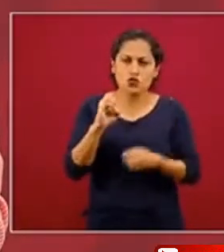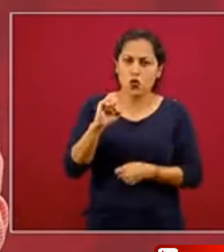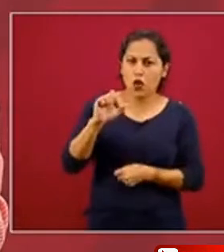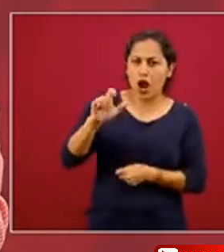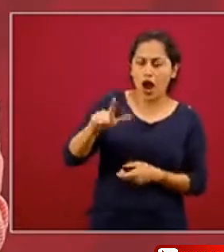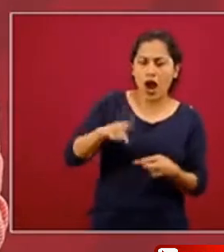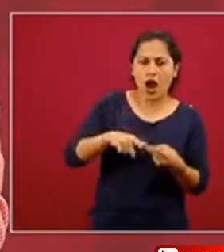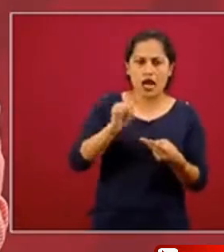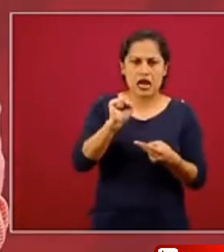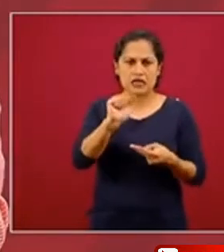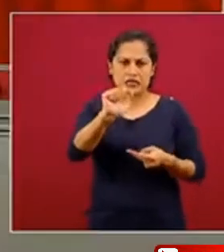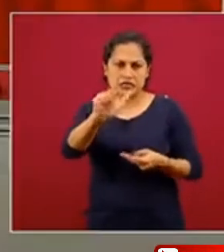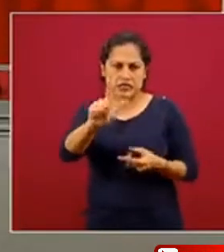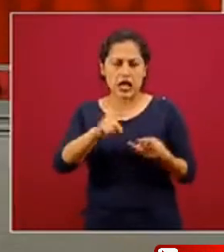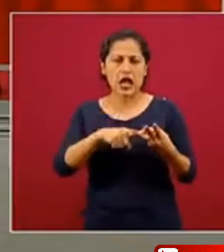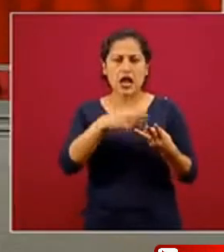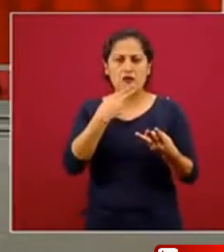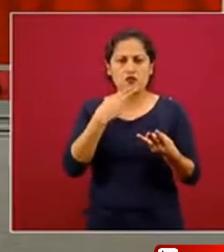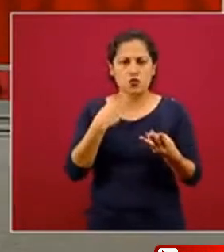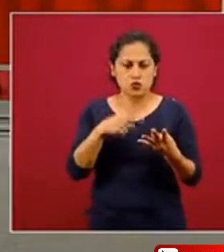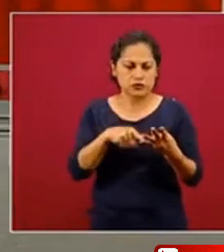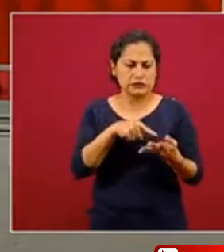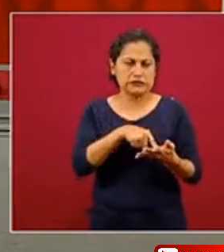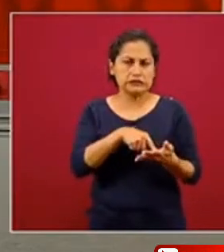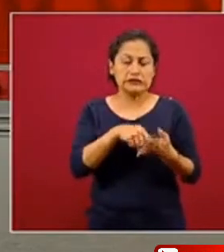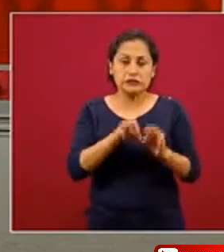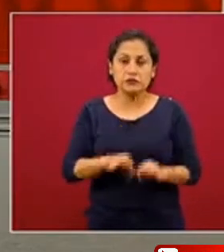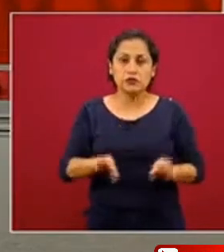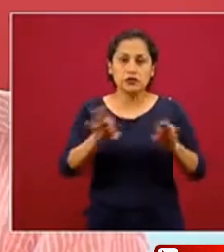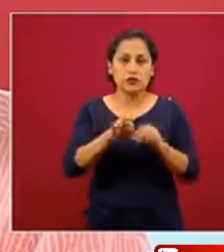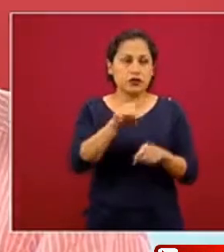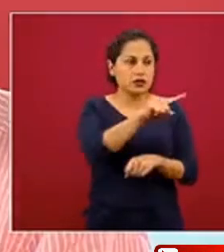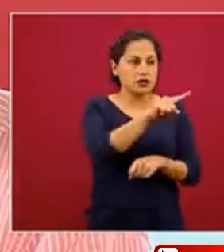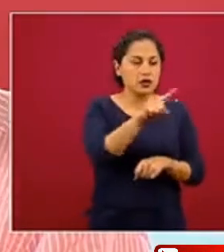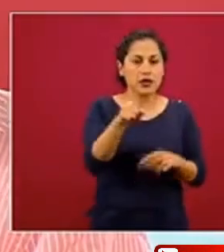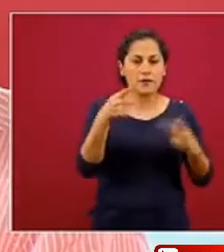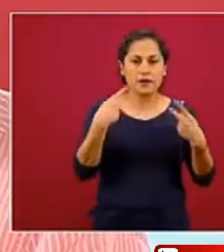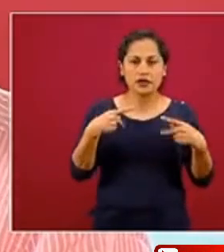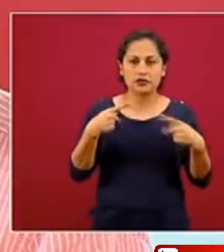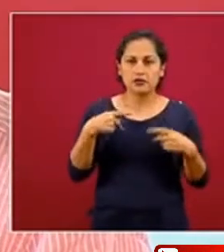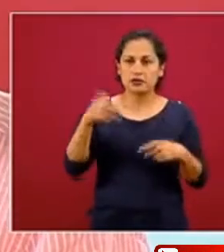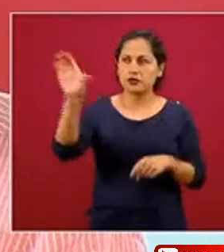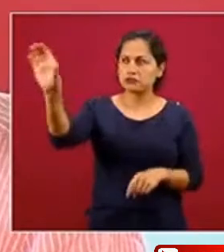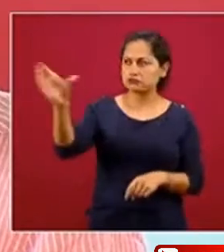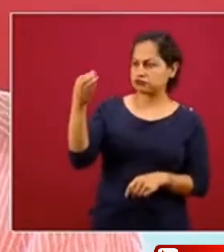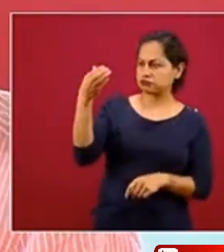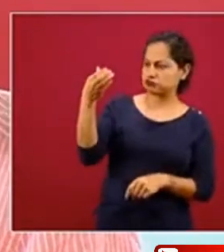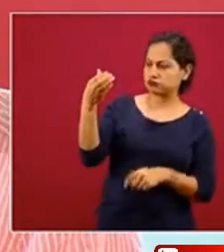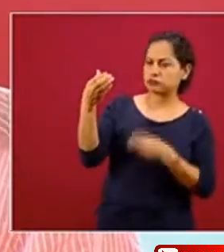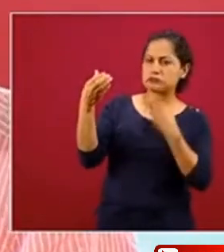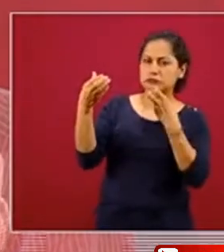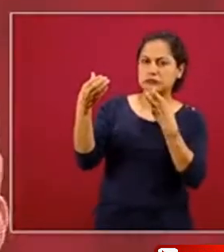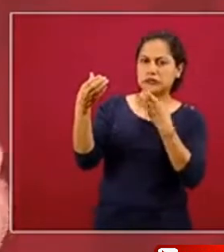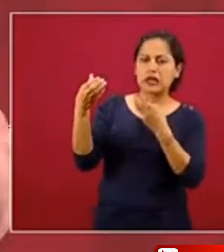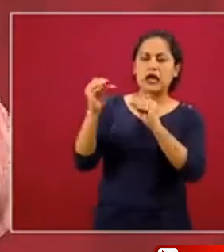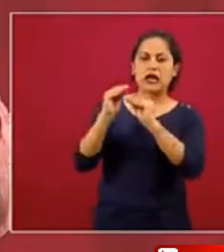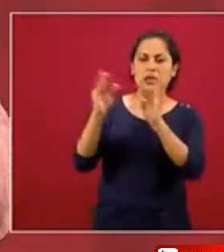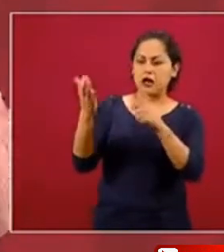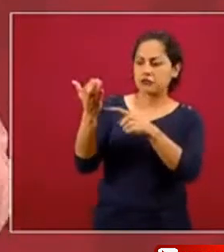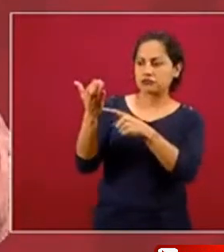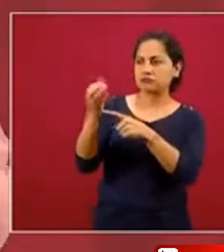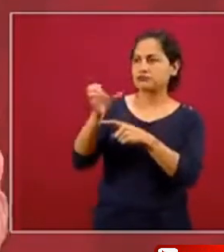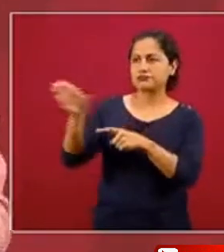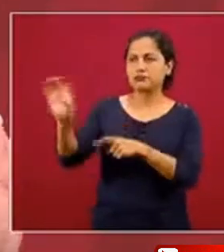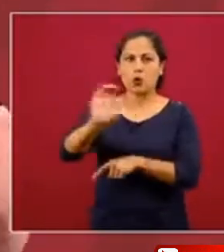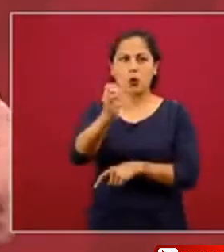exceso de sal. Y usted sabrá elegir porque tendrá la información clara, muy clara, tendrá etiquetados claros. Y esta es una